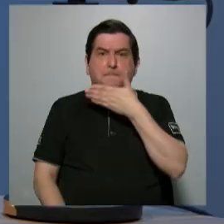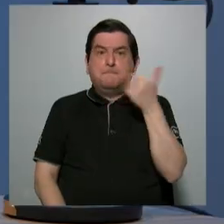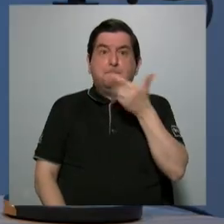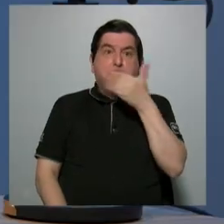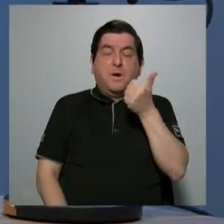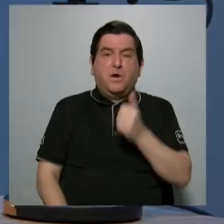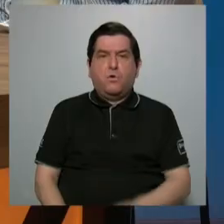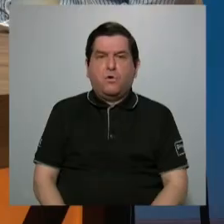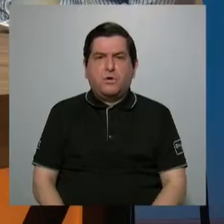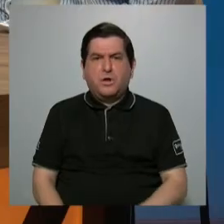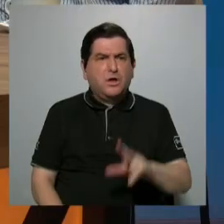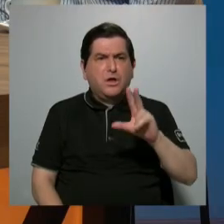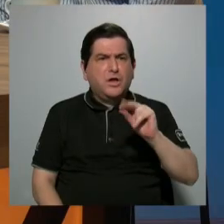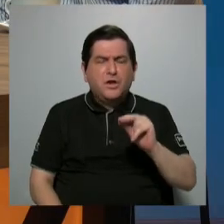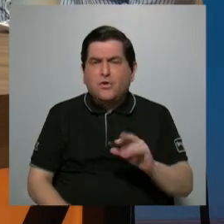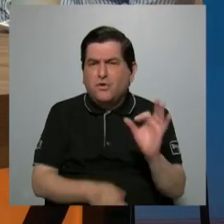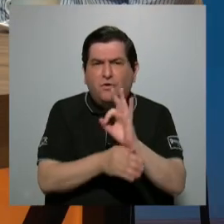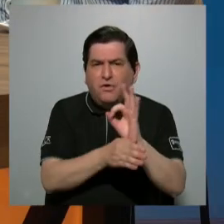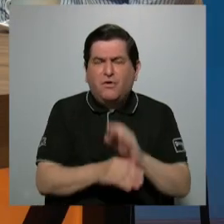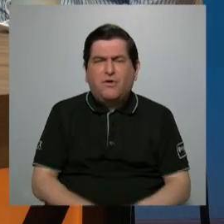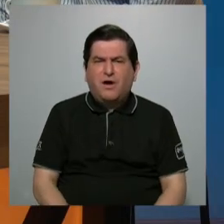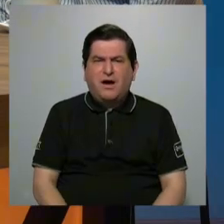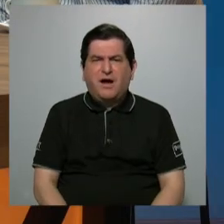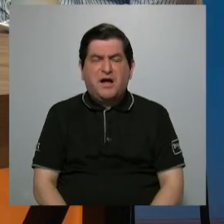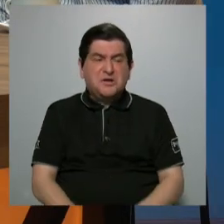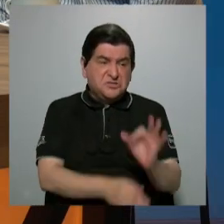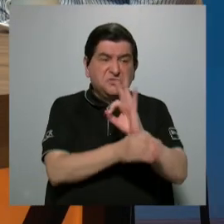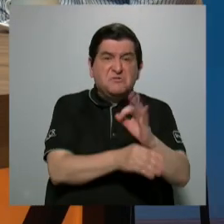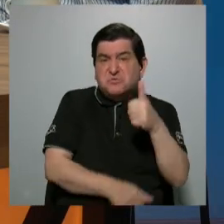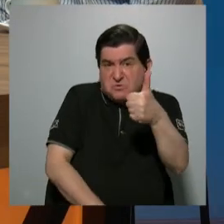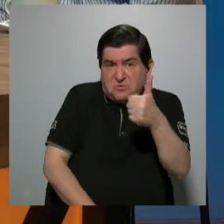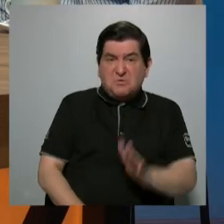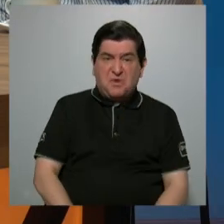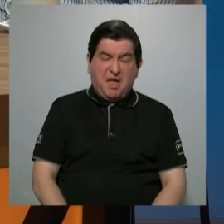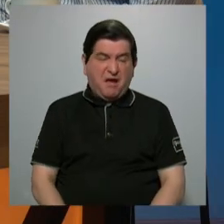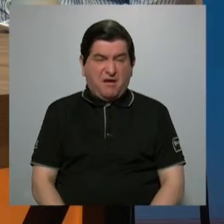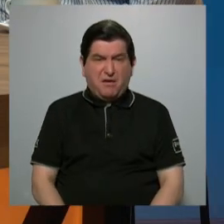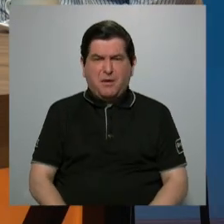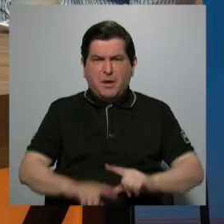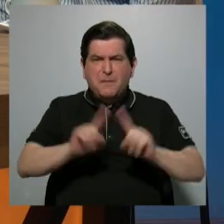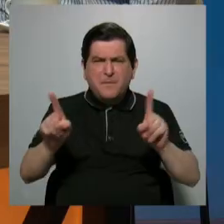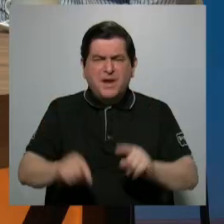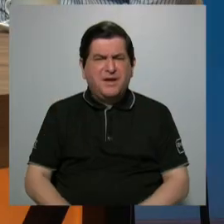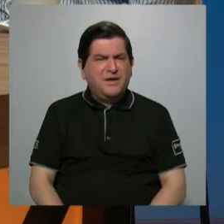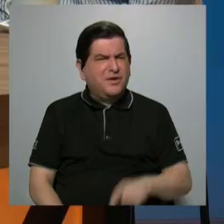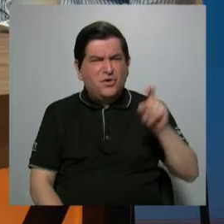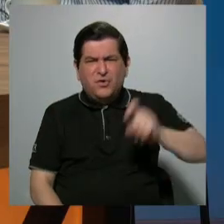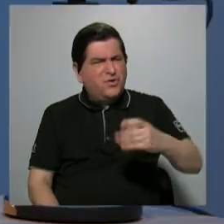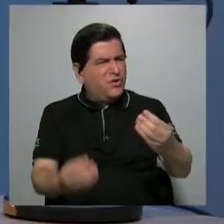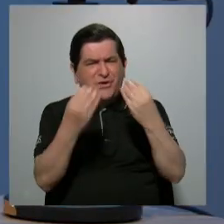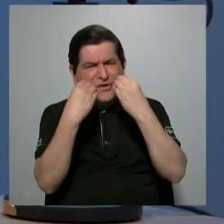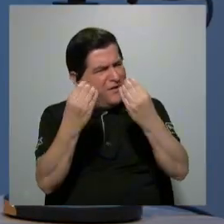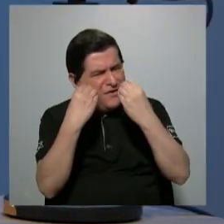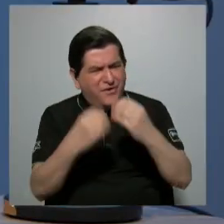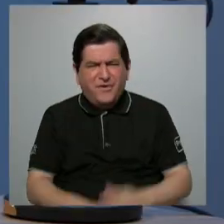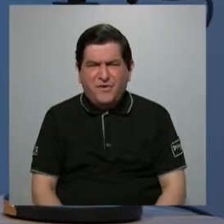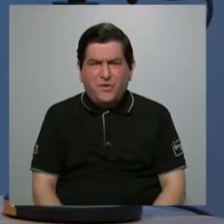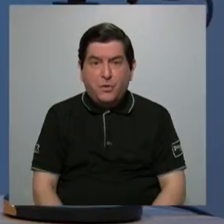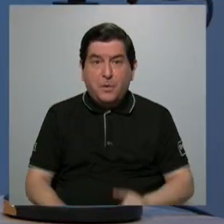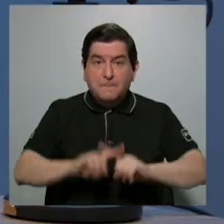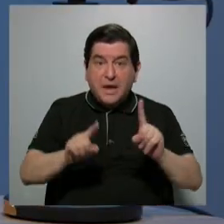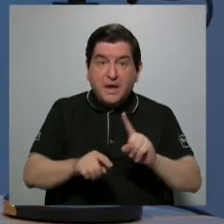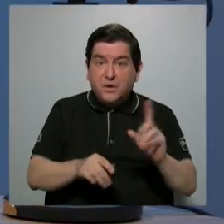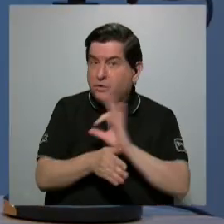cuando funciona, porque cuando funciona, bueno, pues funcionó y como que eso no necesariamente es enseñanzas. En cambio, cuando algo no